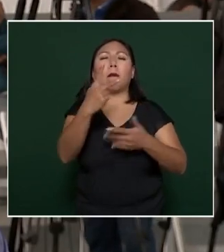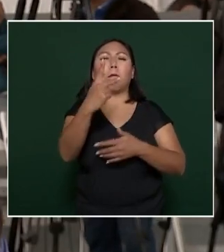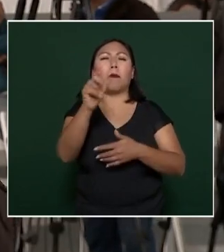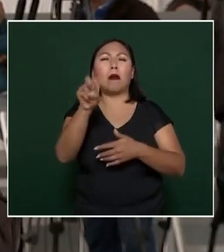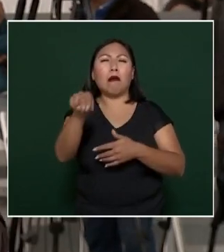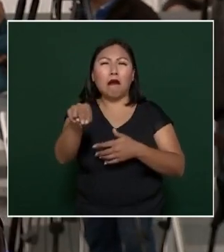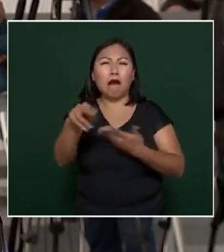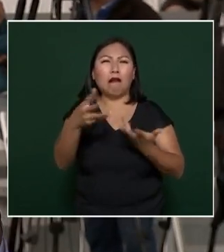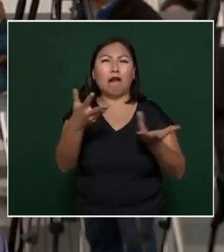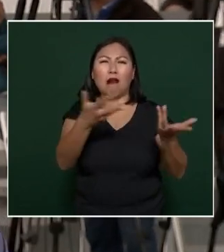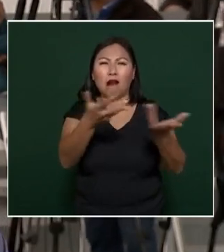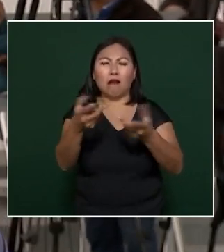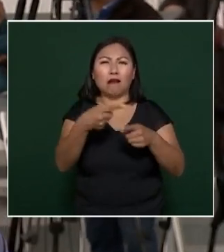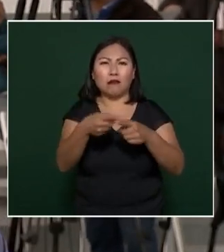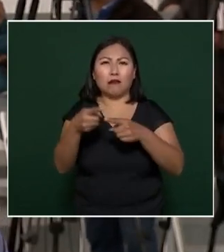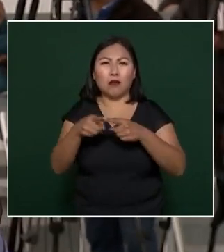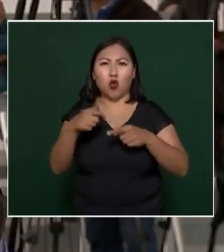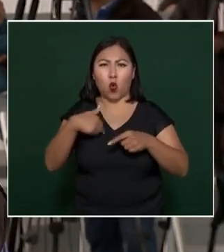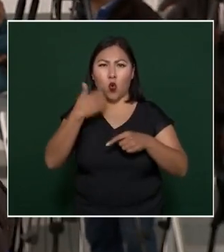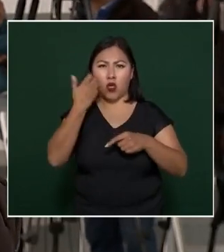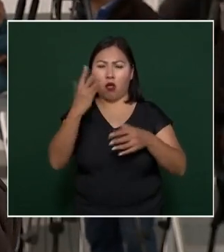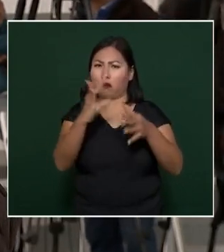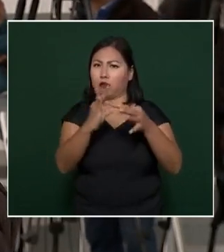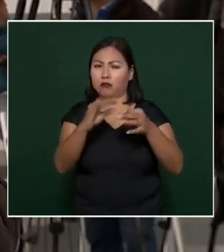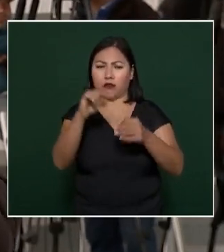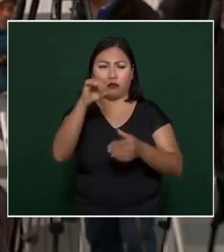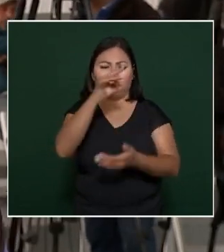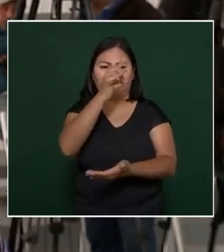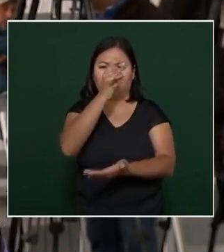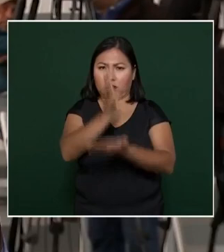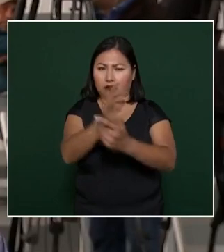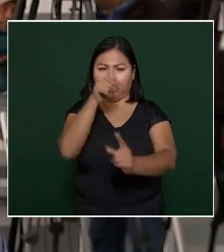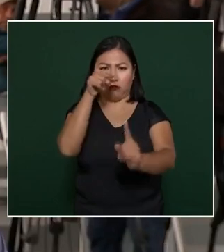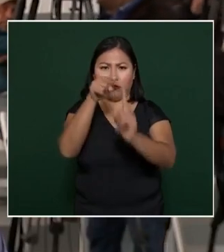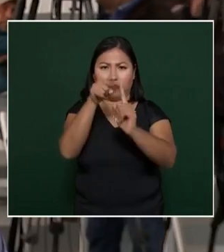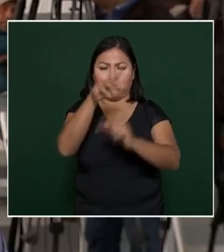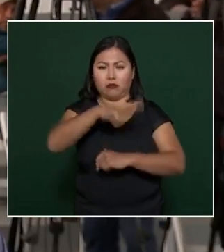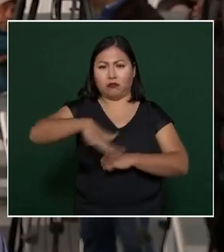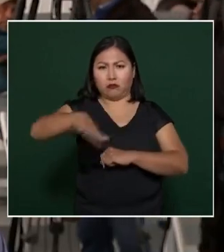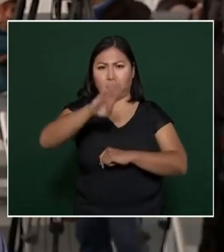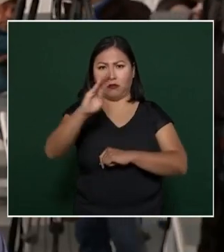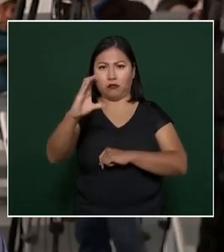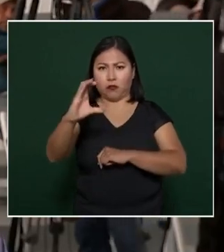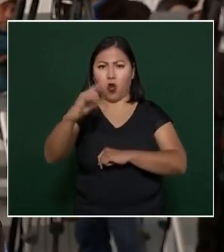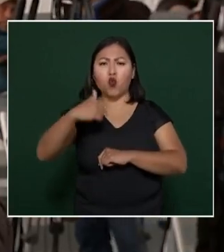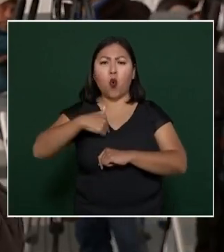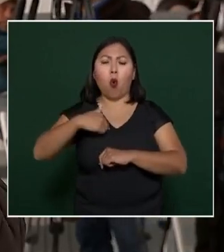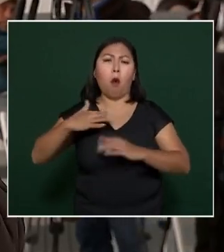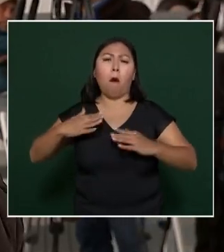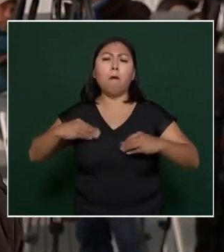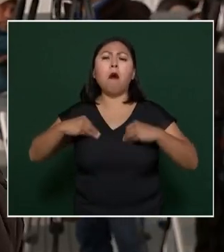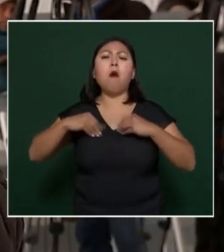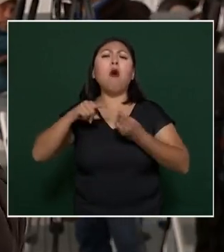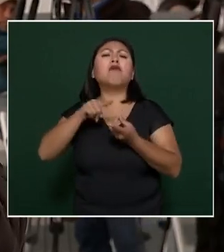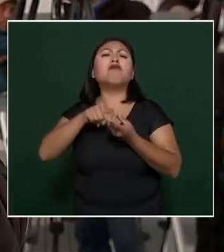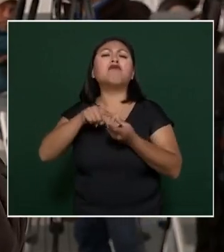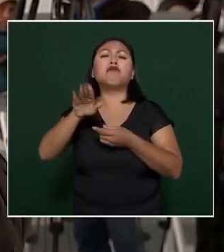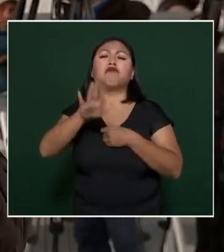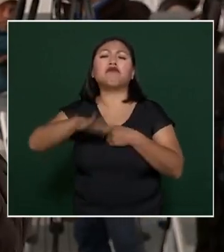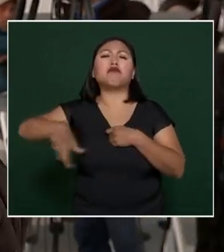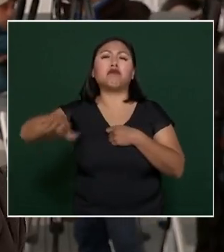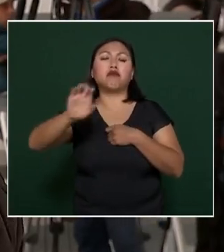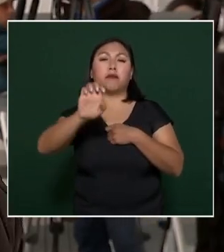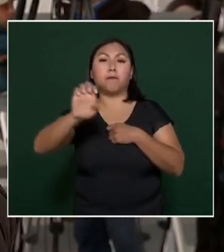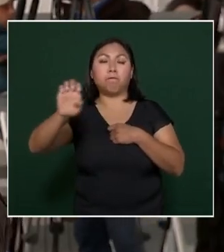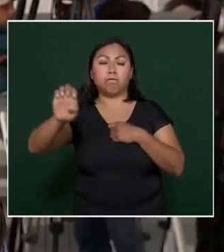muy específico con respecto a Baja California ya sabes soy de Ensenada vivo en Ensenada y el tema